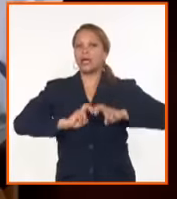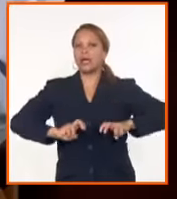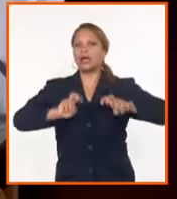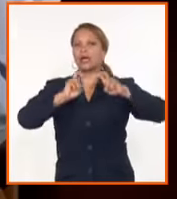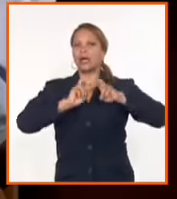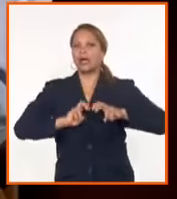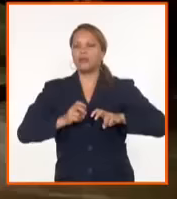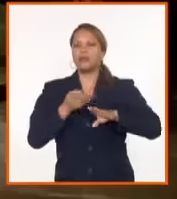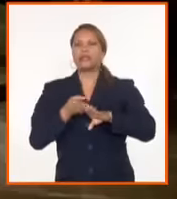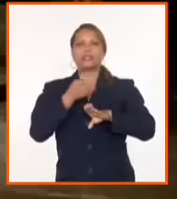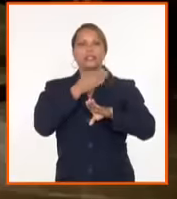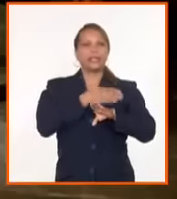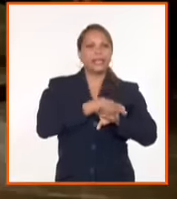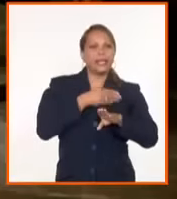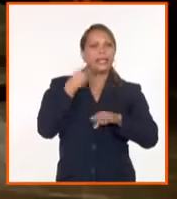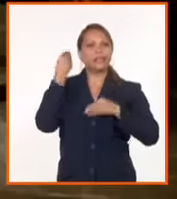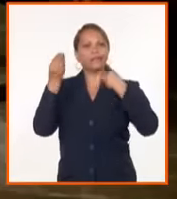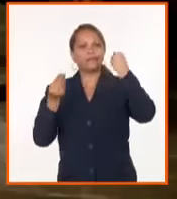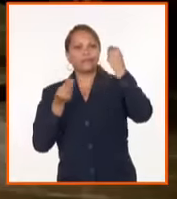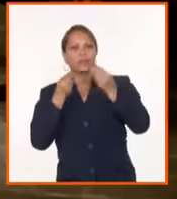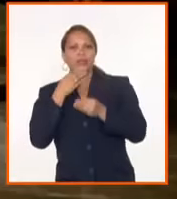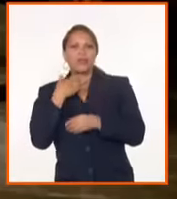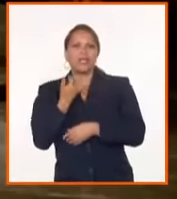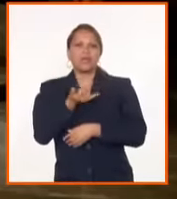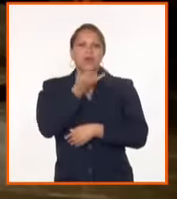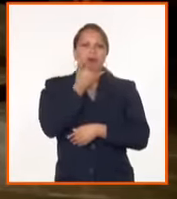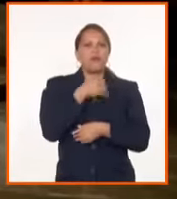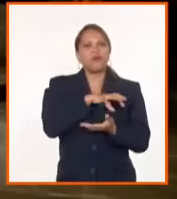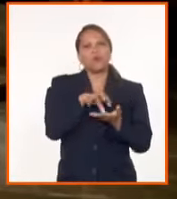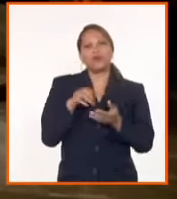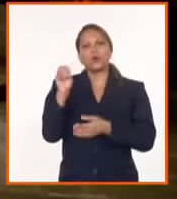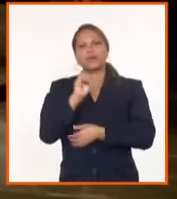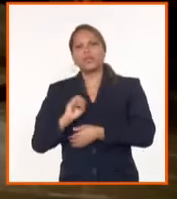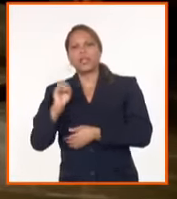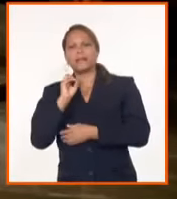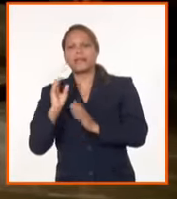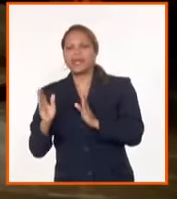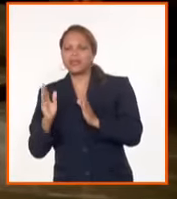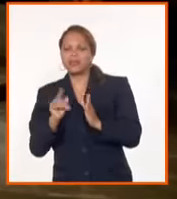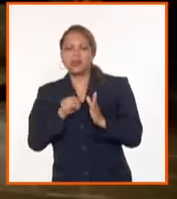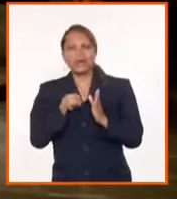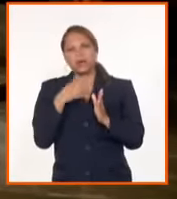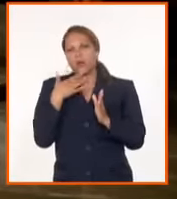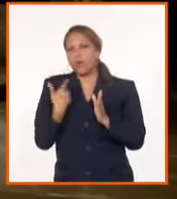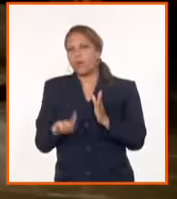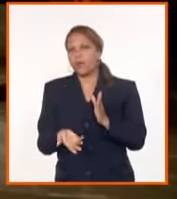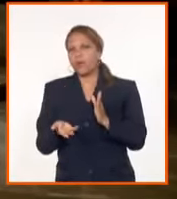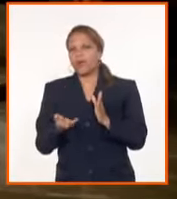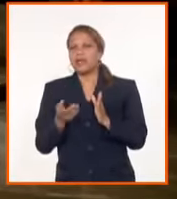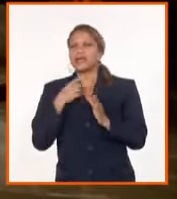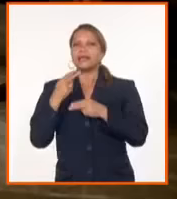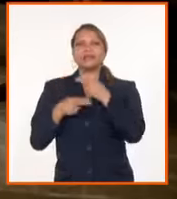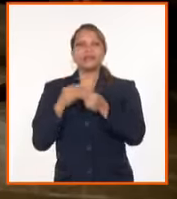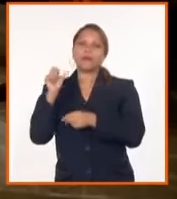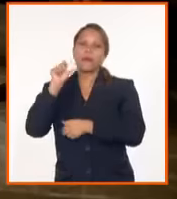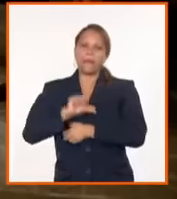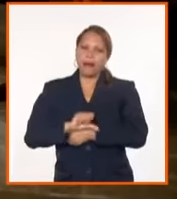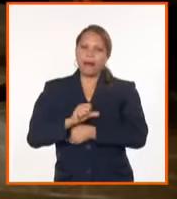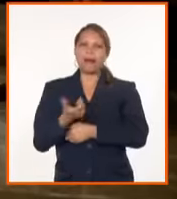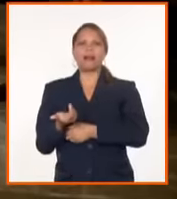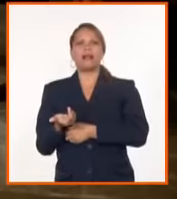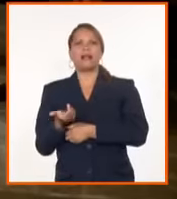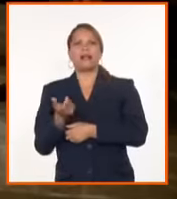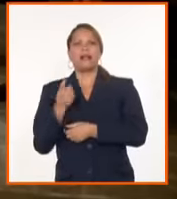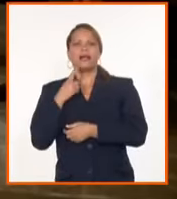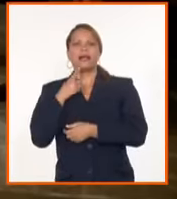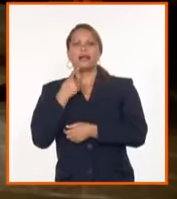los antecedentes del ordenamiento, en qué nos pudimos equivocar en el ordenamiento, qué pudimos haber hecho mal en el ordenamiento y también qué factores